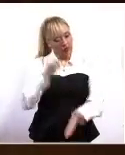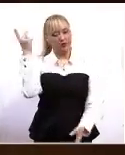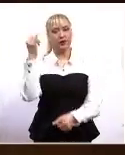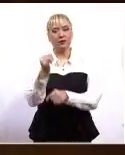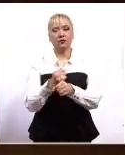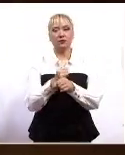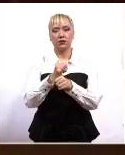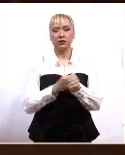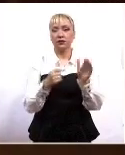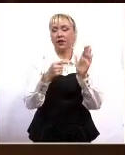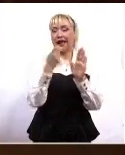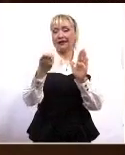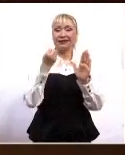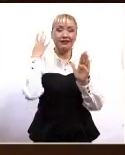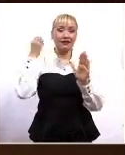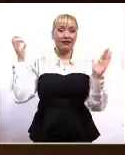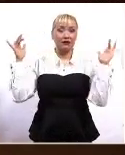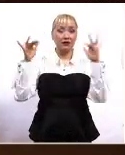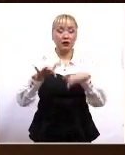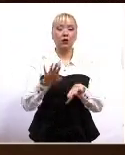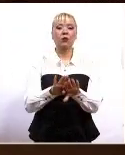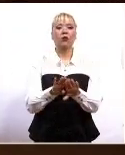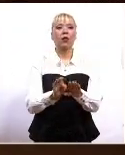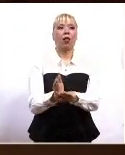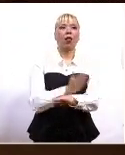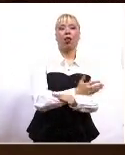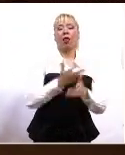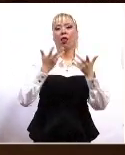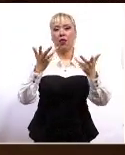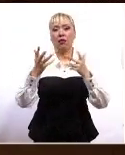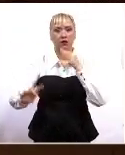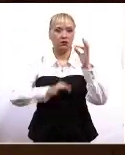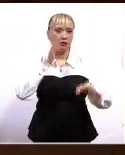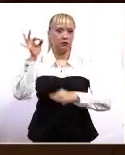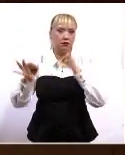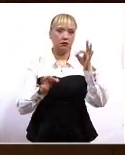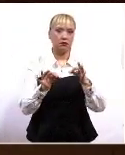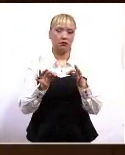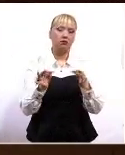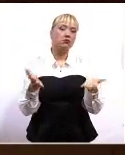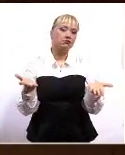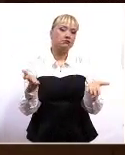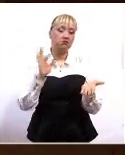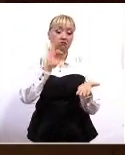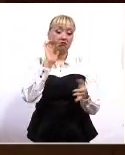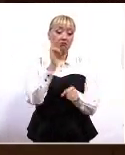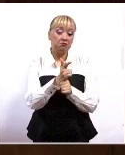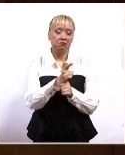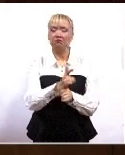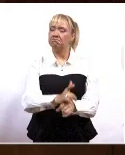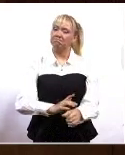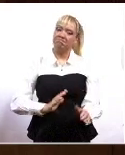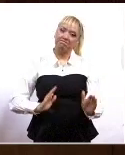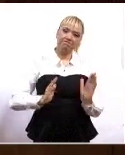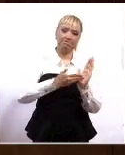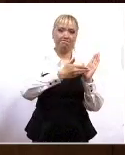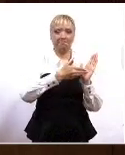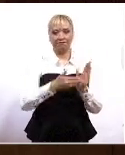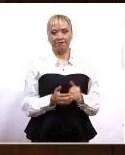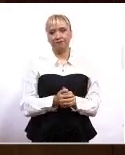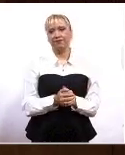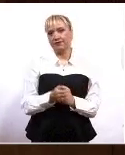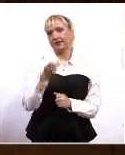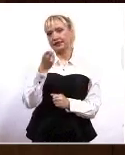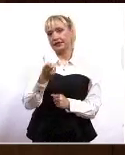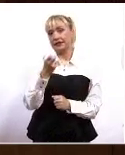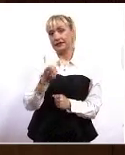evento constituyó un acto proselitista ilegal de cara a las elecciones federales de 2024. Para el canal del Poder